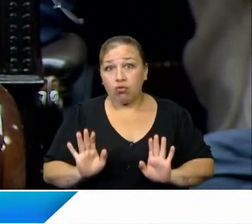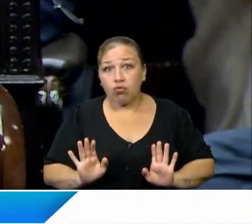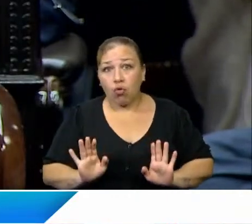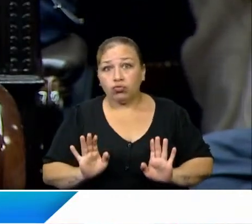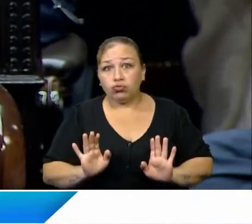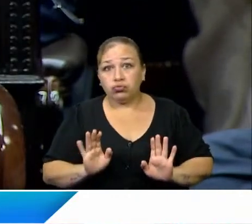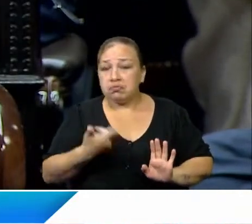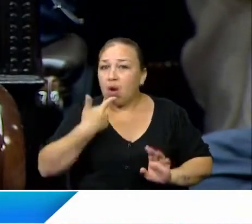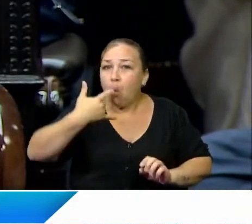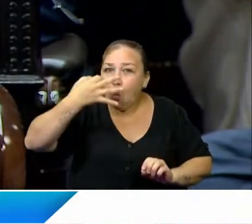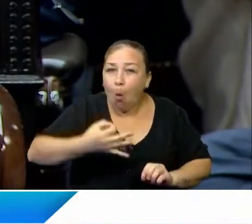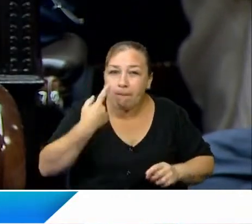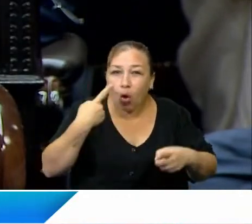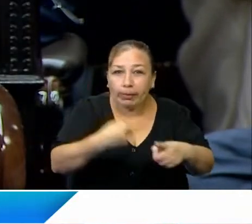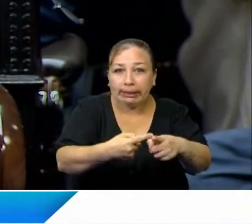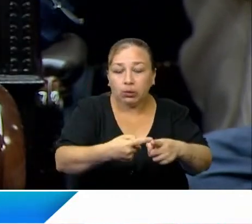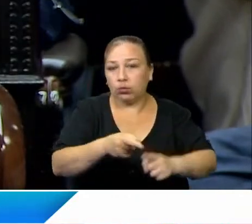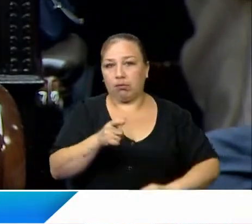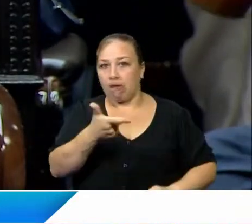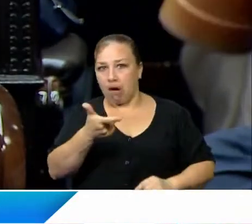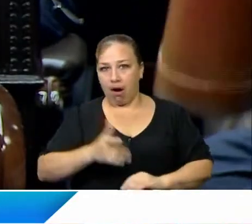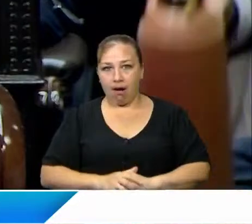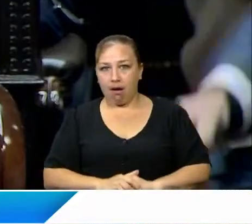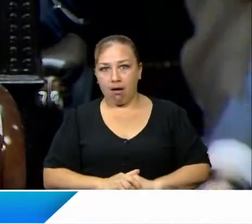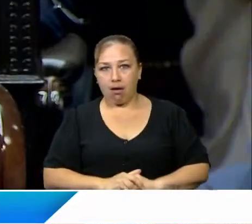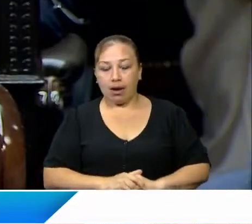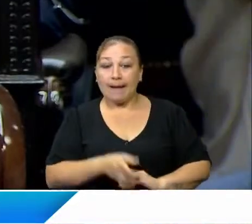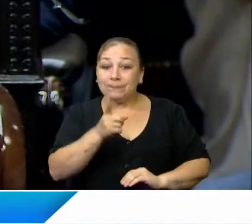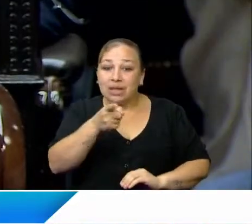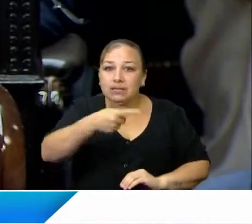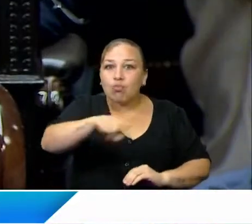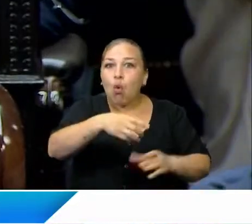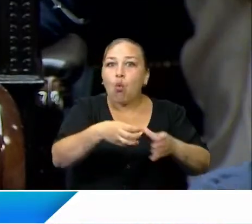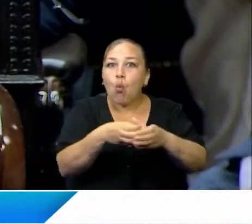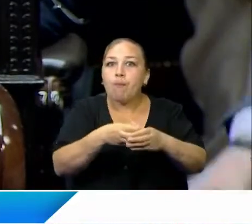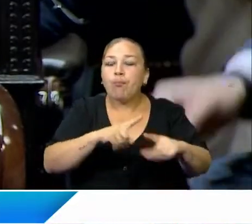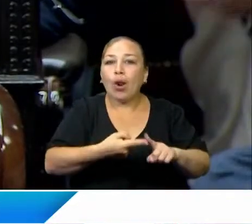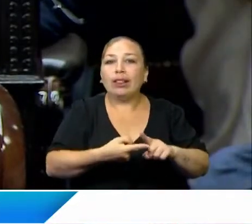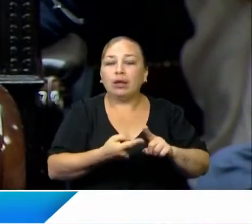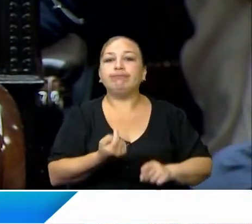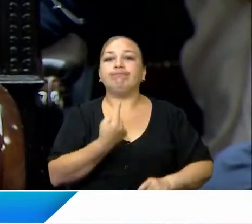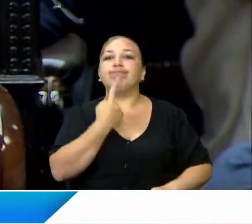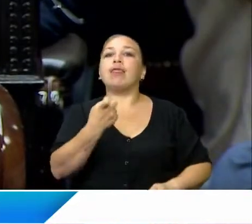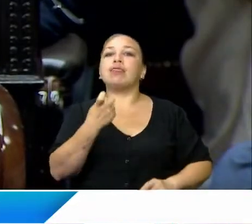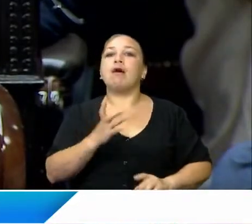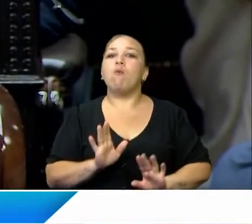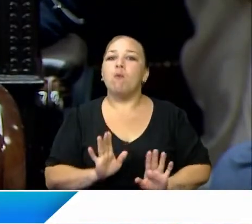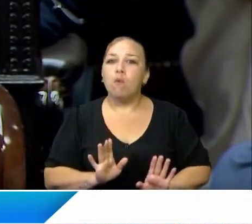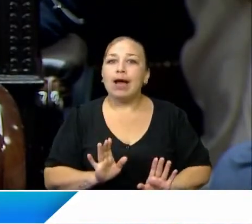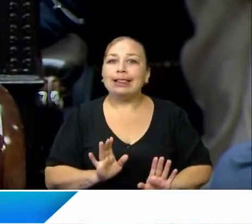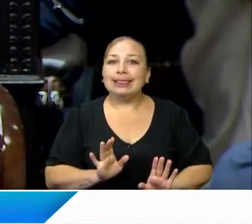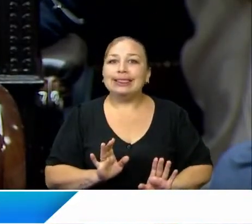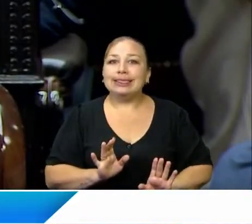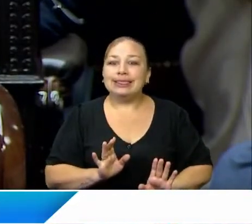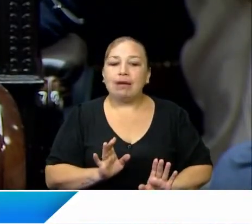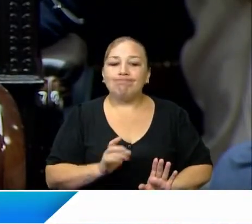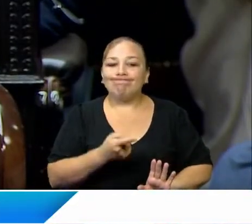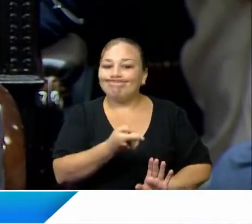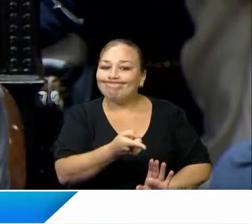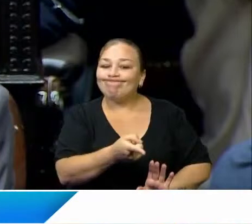no cumplió el objetivo. Y la misma clase política se dio cuenta que no ha servido.